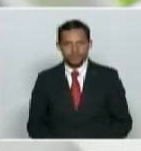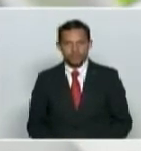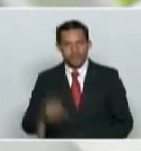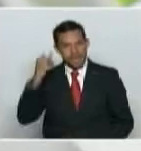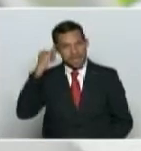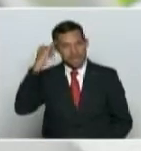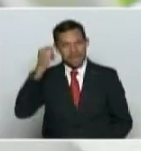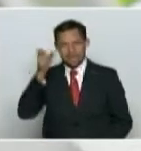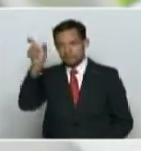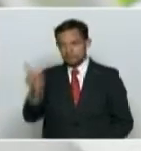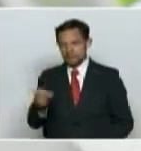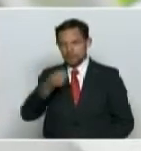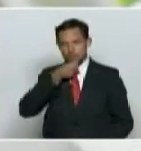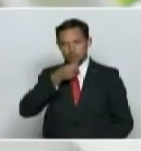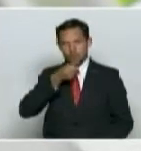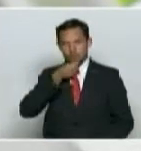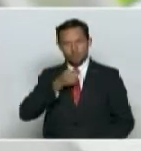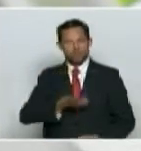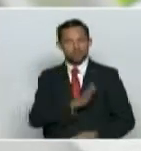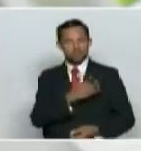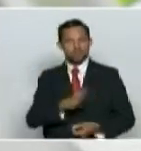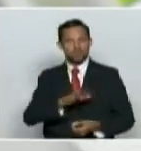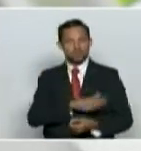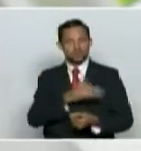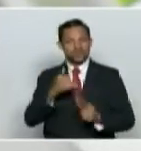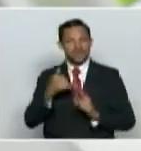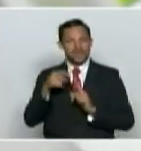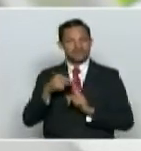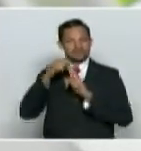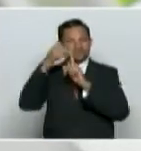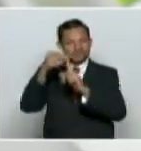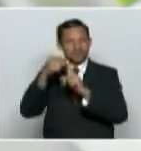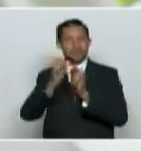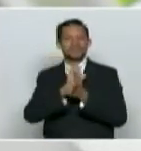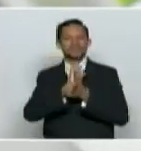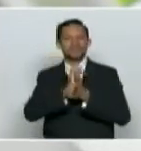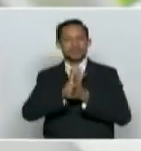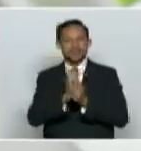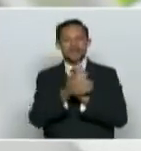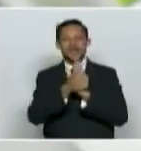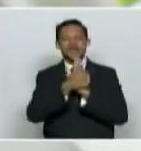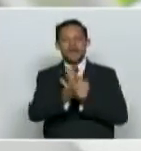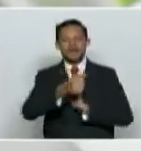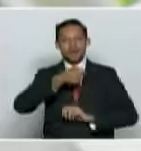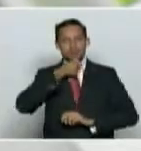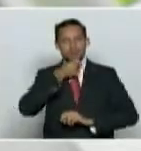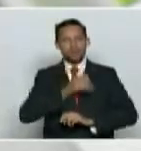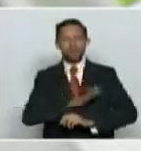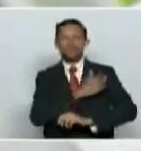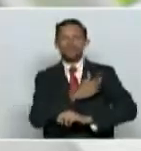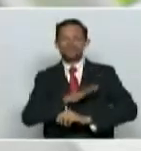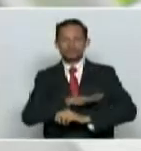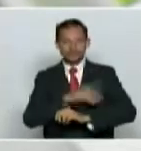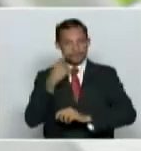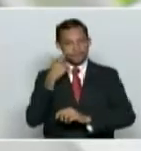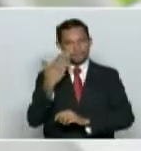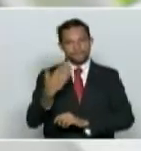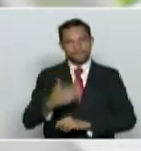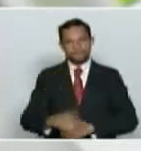La música popular es el programa concurso de Telecafé, que busca resaltar el talento de nuestra región en este género.